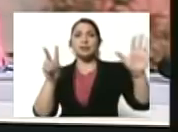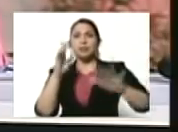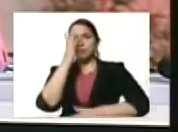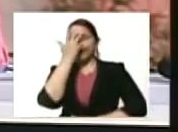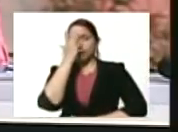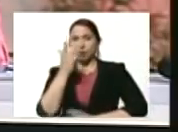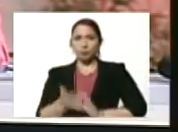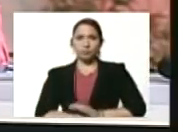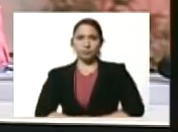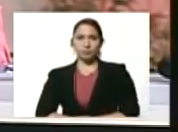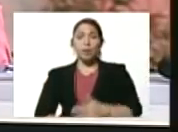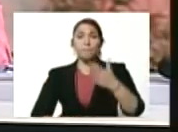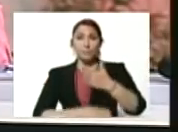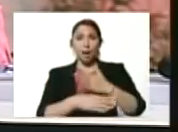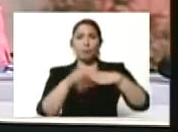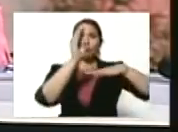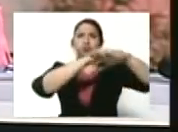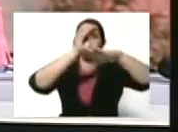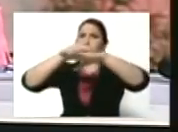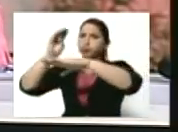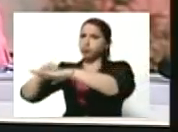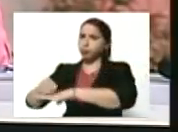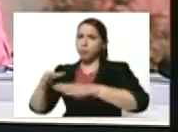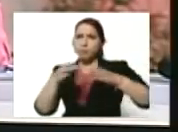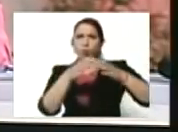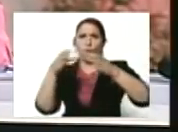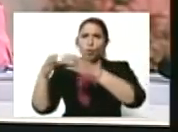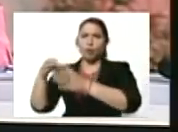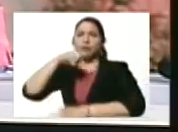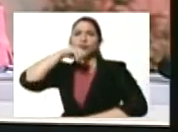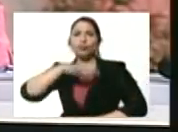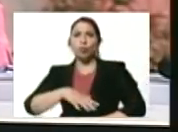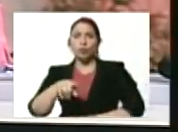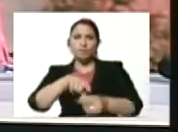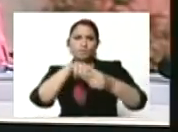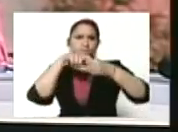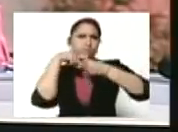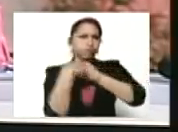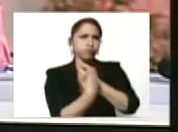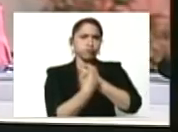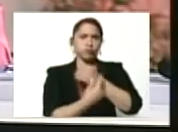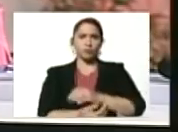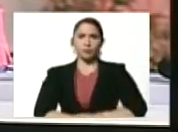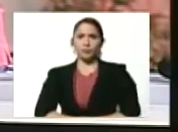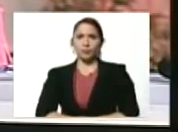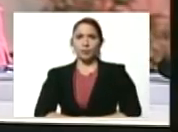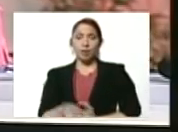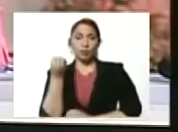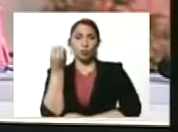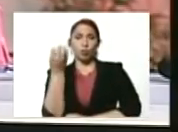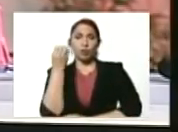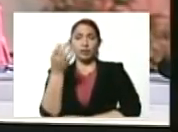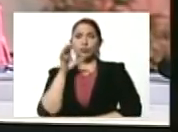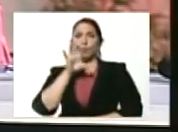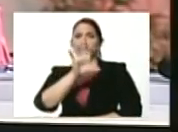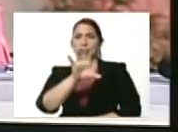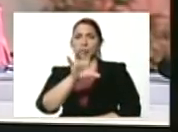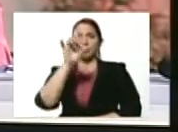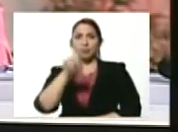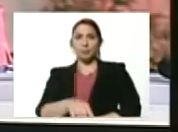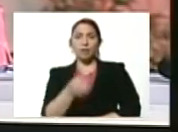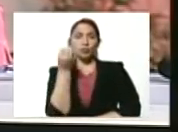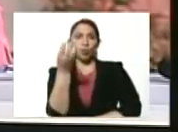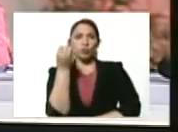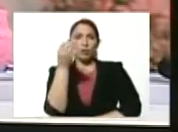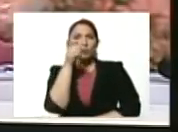febrero. Vamos a convocar al bloque histórico, al Gran Polo Patriótico, al Congreso de la Patria y al Congreso de